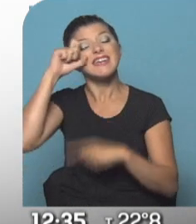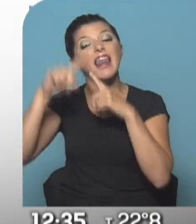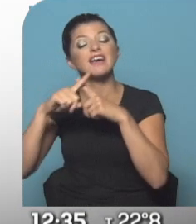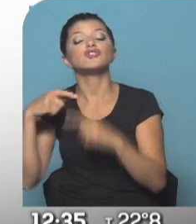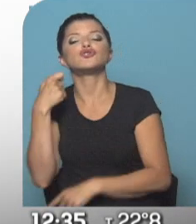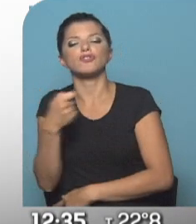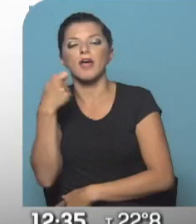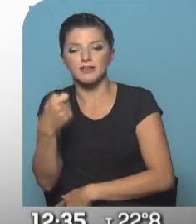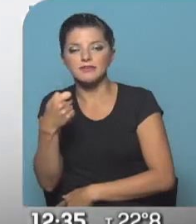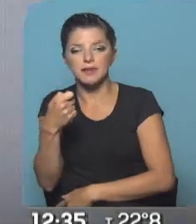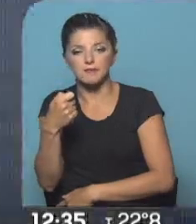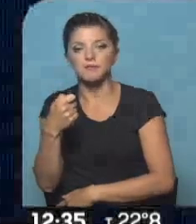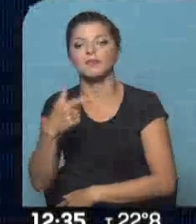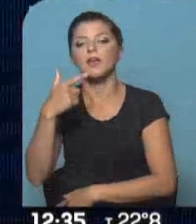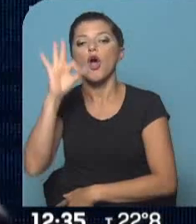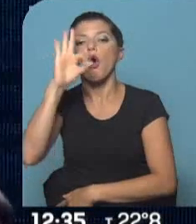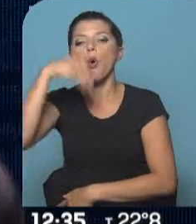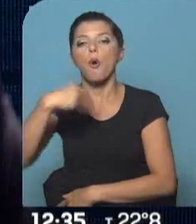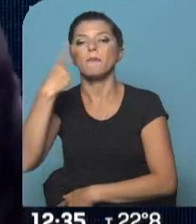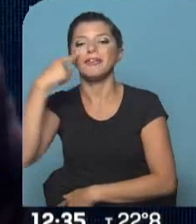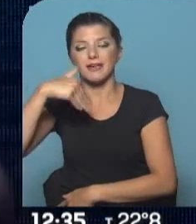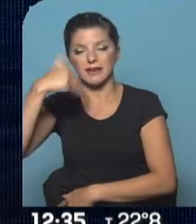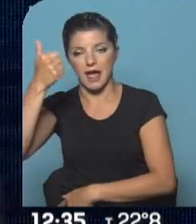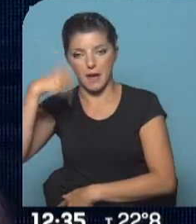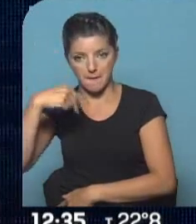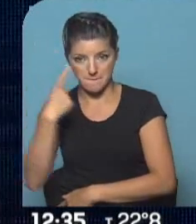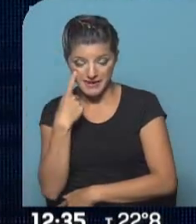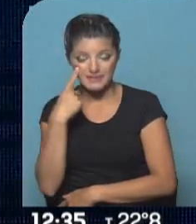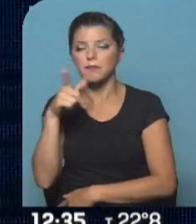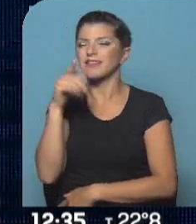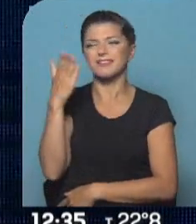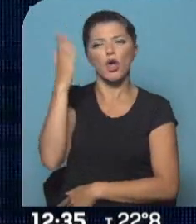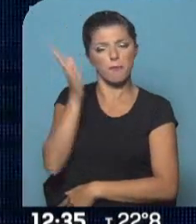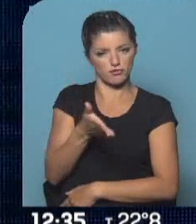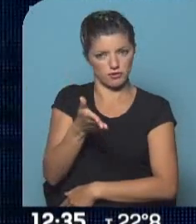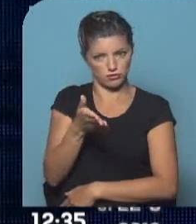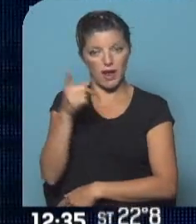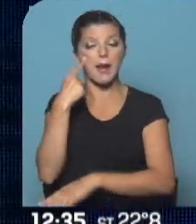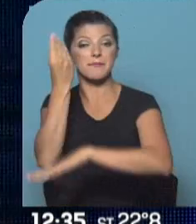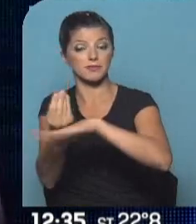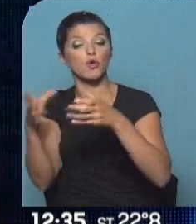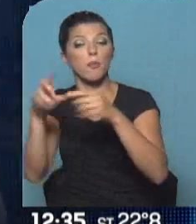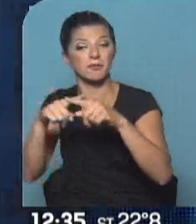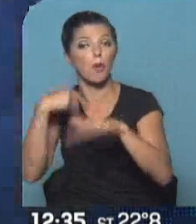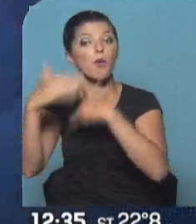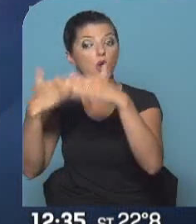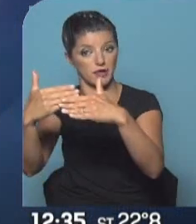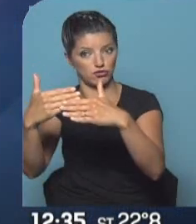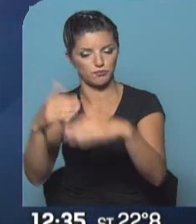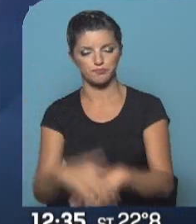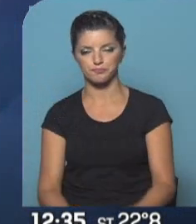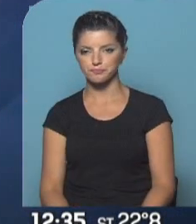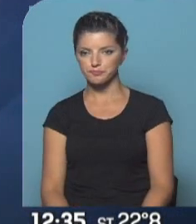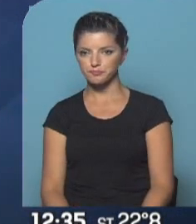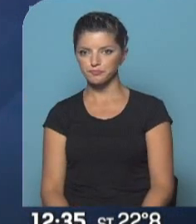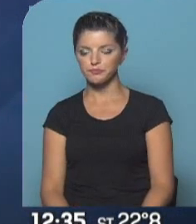socialista Marco Enrique Sominami, que obtendría un 5% representando al Partido Progresista. Los aspirantes